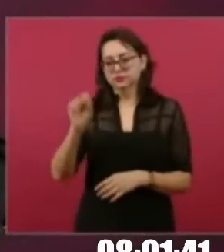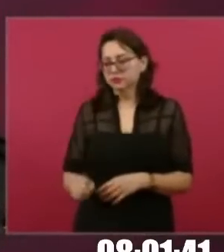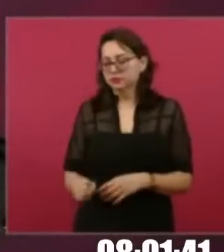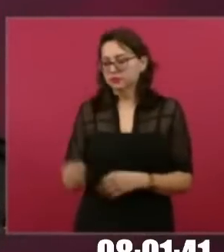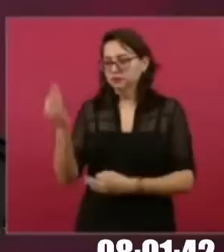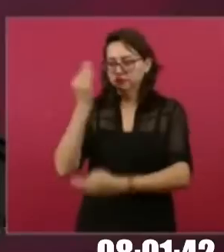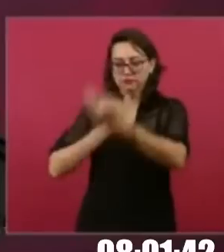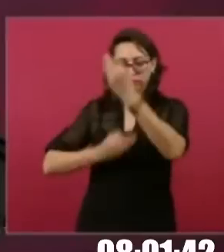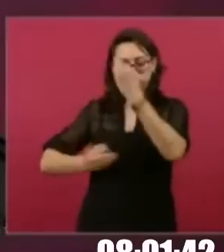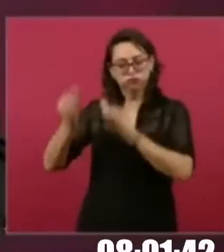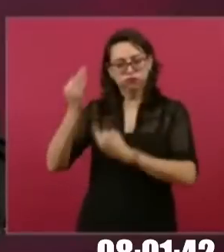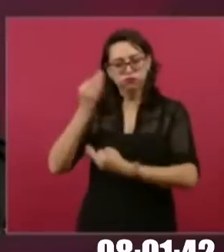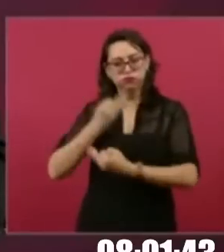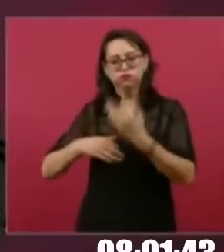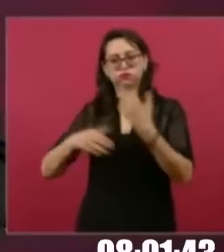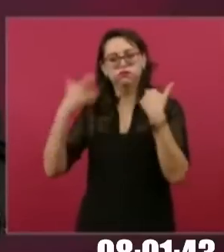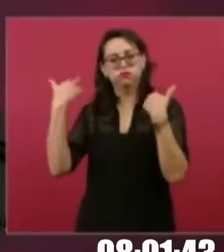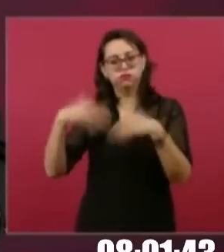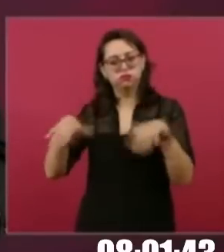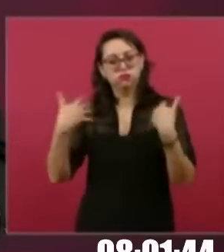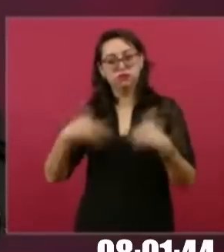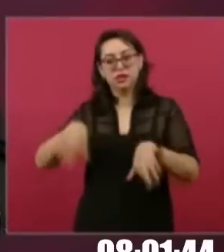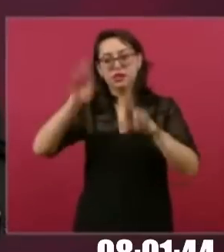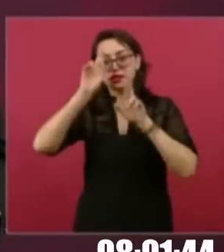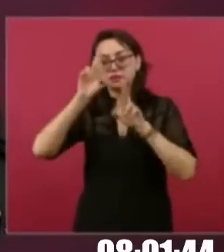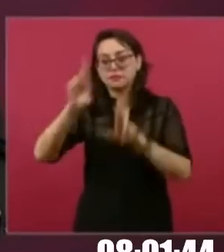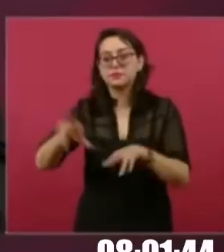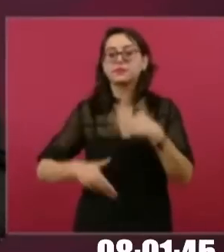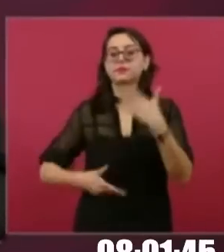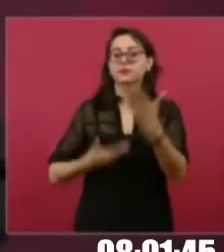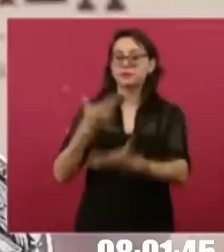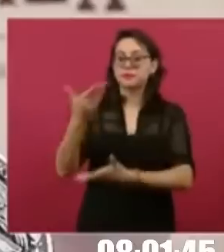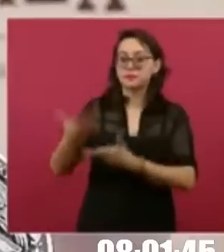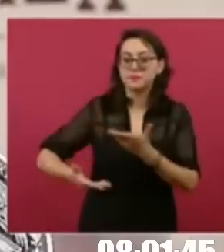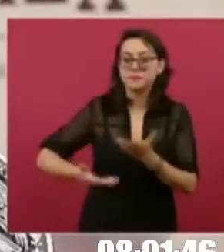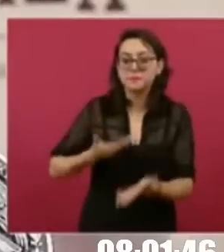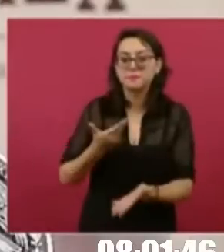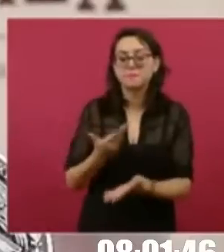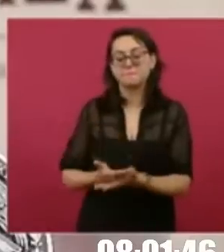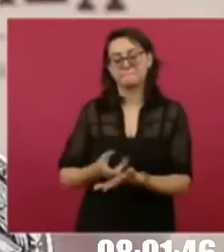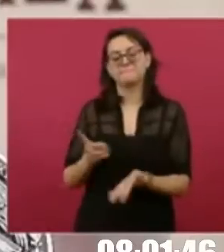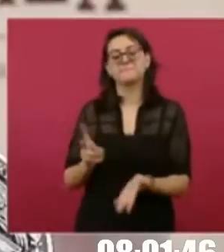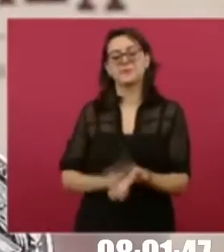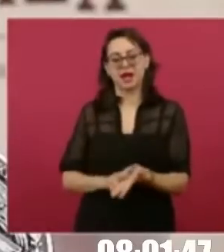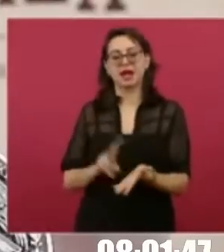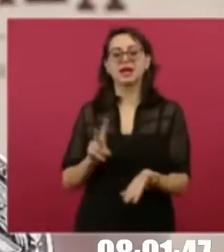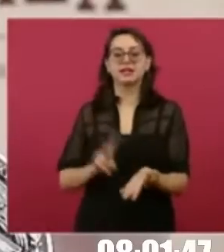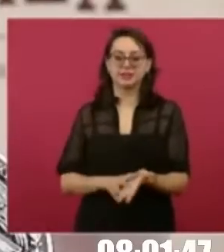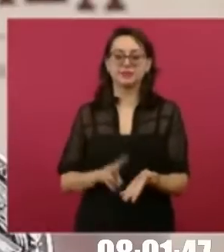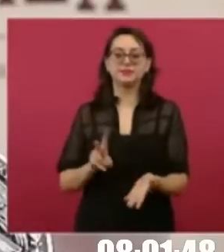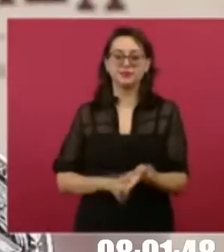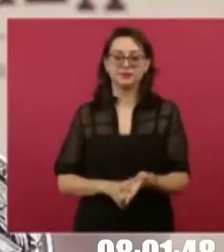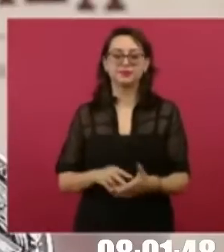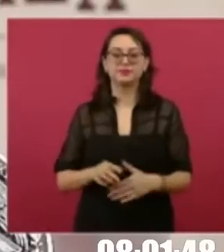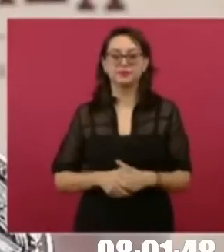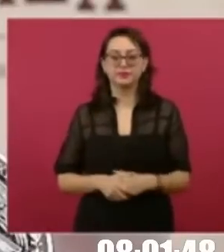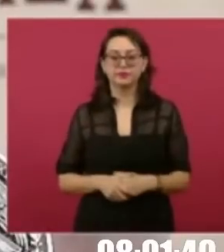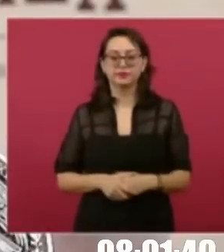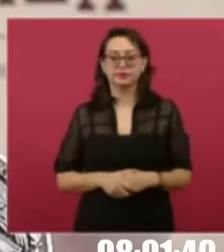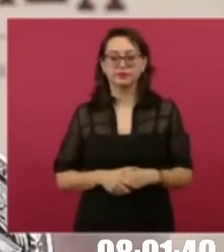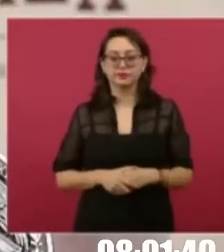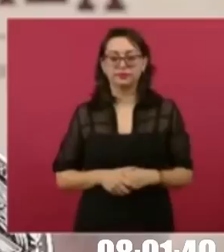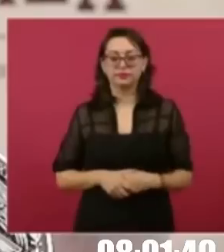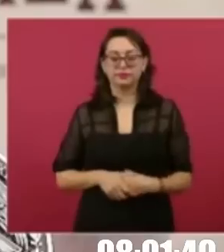respeto y de cordialidad extraordinaria que vale mucho en estos tiempos cargadito de